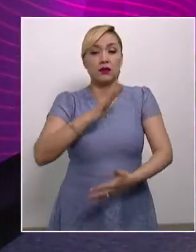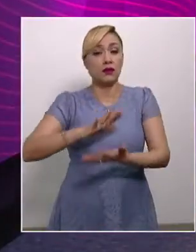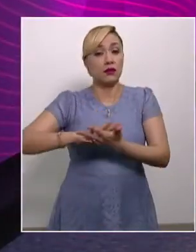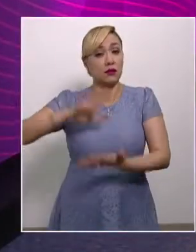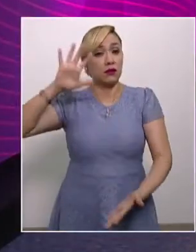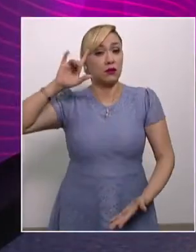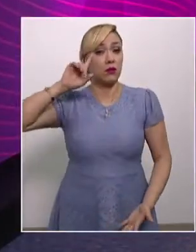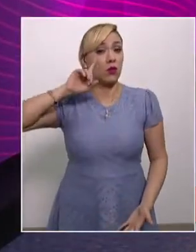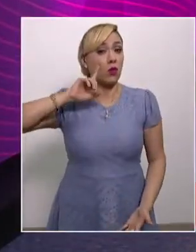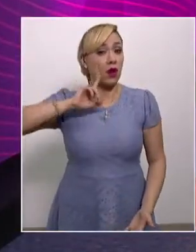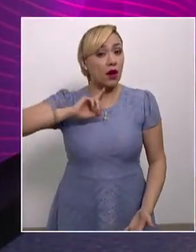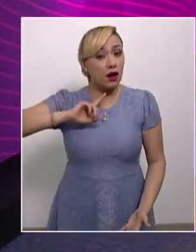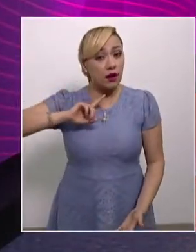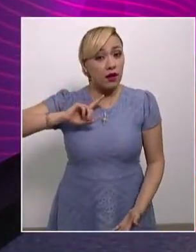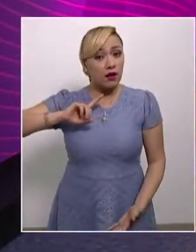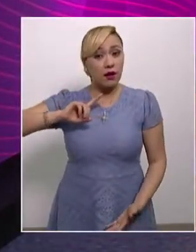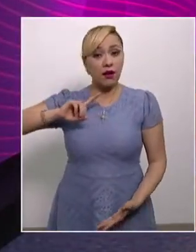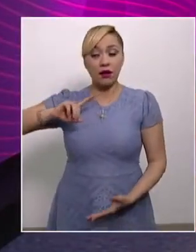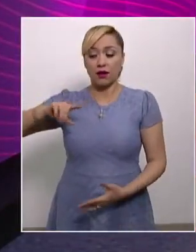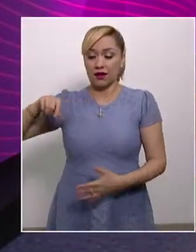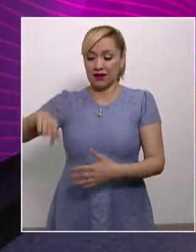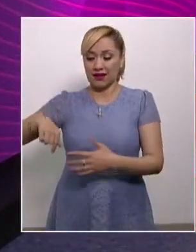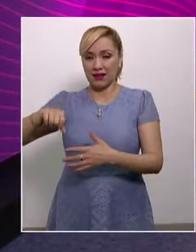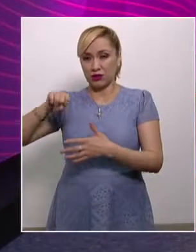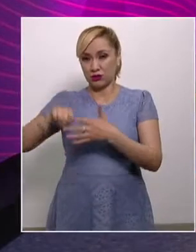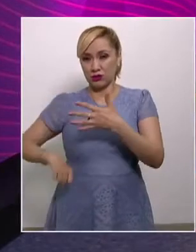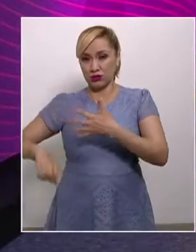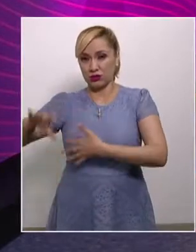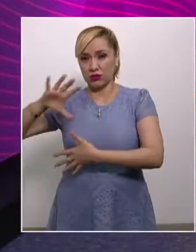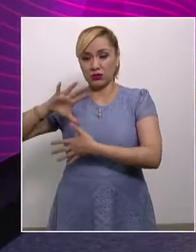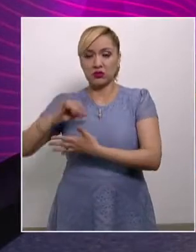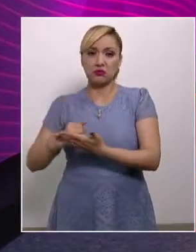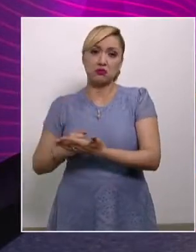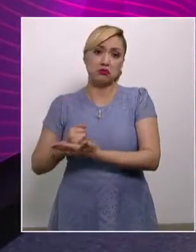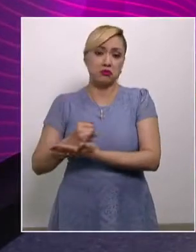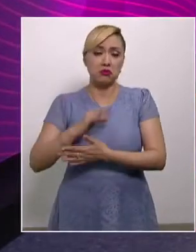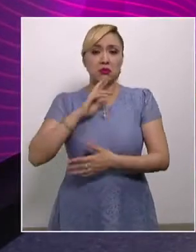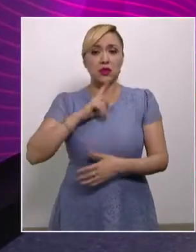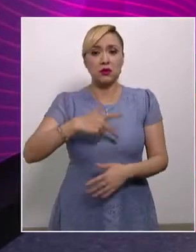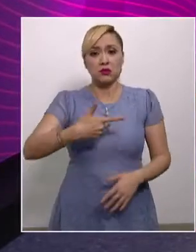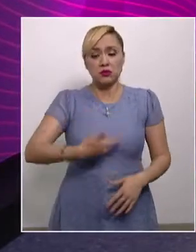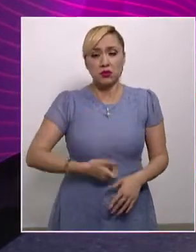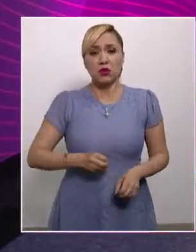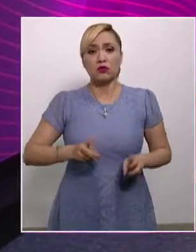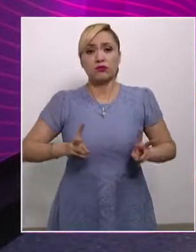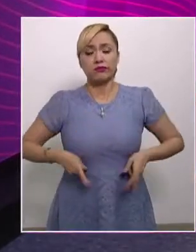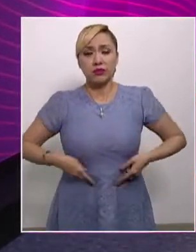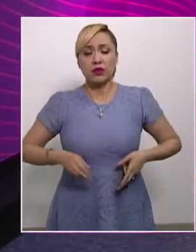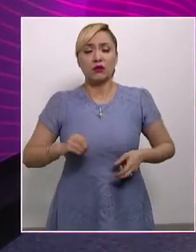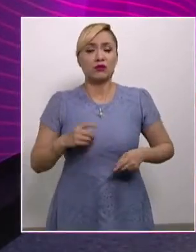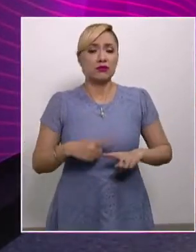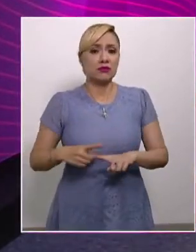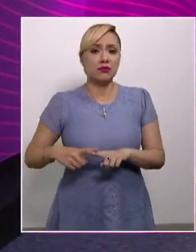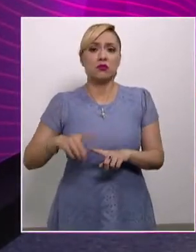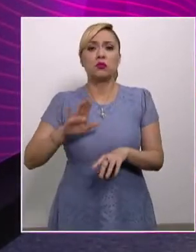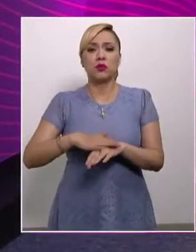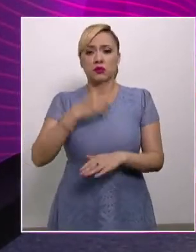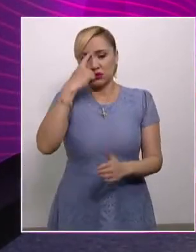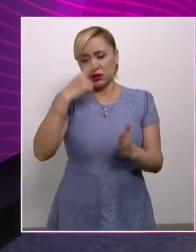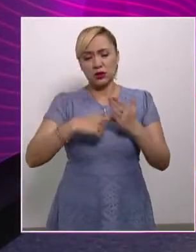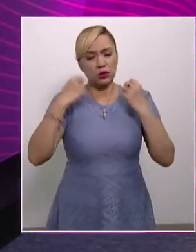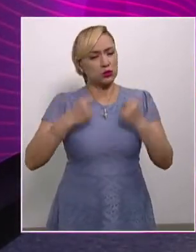desde Centroamérica deciden tomar algún método anticonceptivo, una inyección, lo que sea, porque saben que es muy, muy probable que